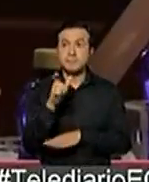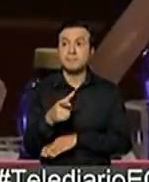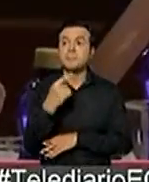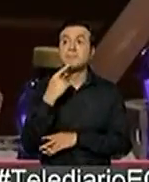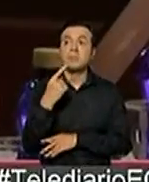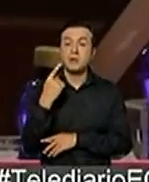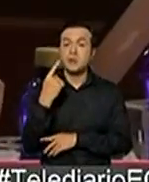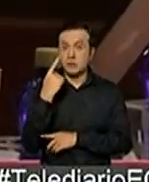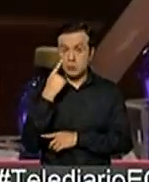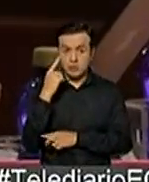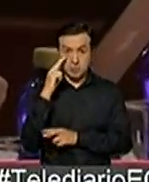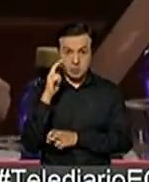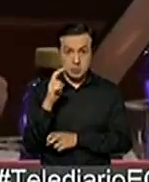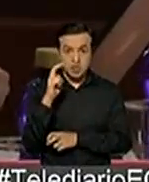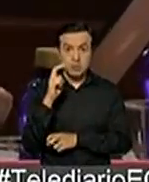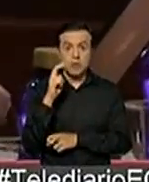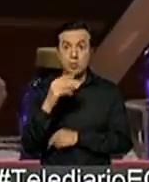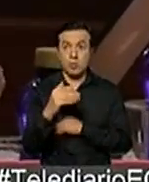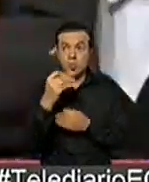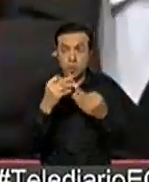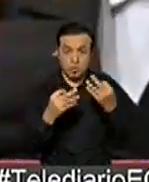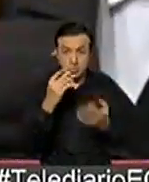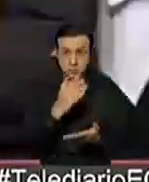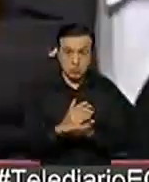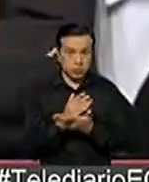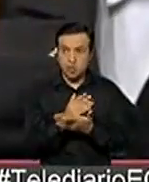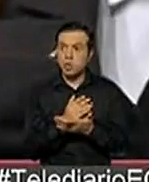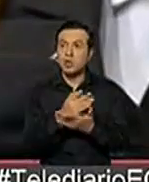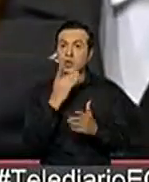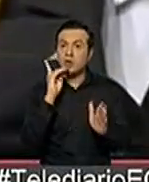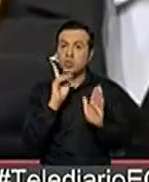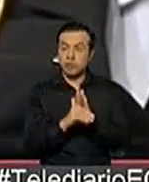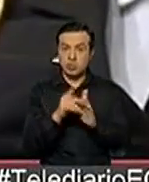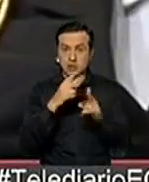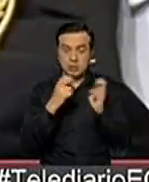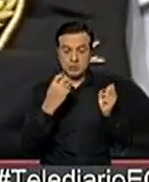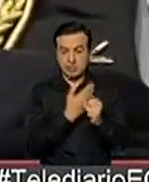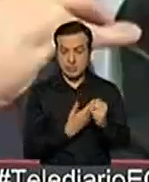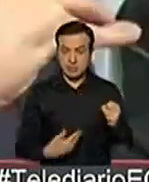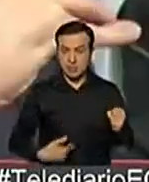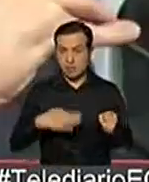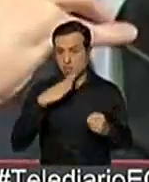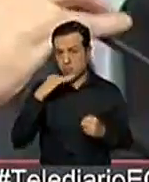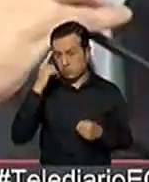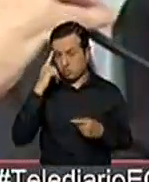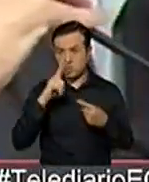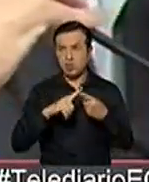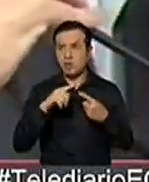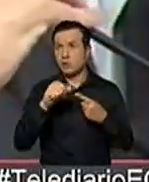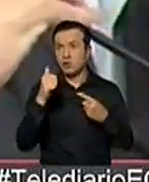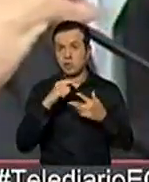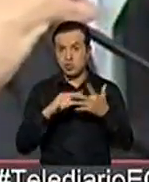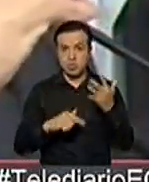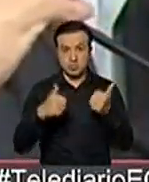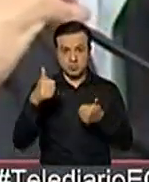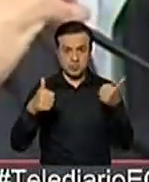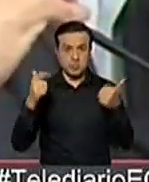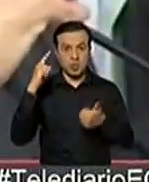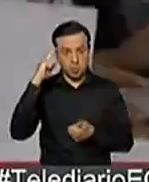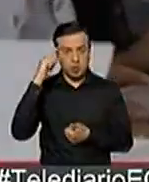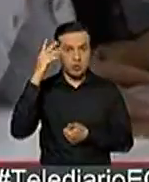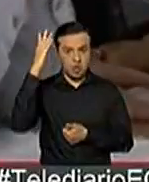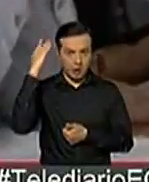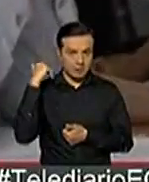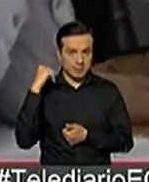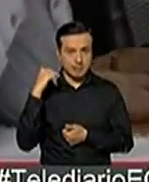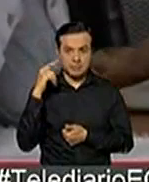un aporte para evitar que se nulite el juicio en el que están acusados el expresidente Rafael Correa y otros altos funcionarios del gobierno